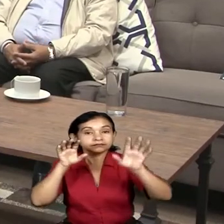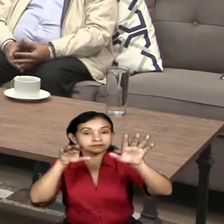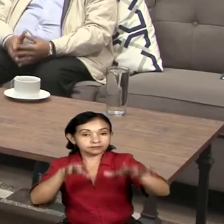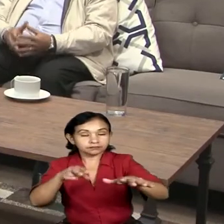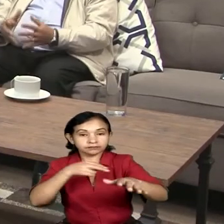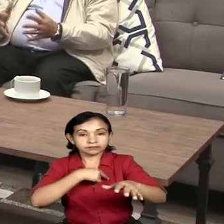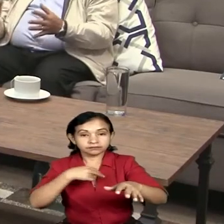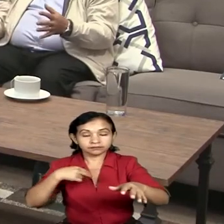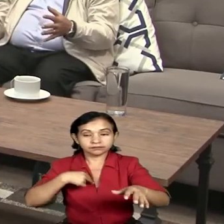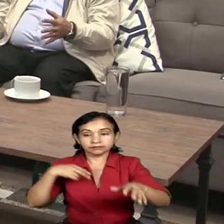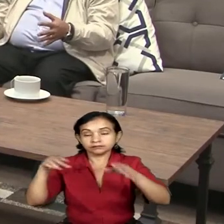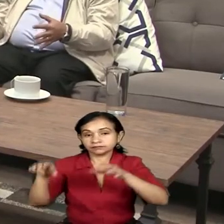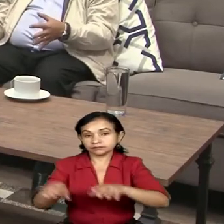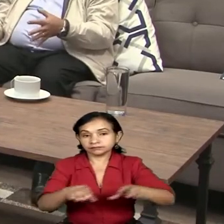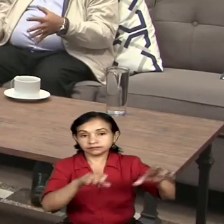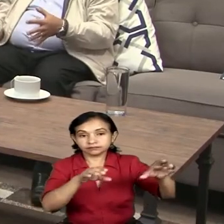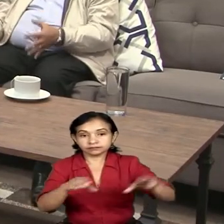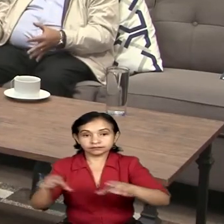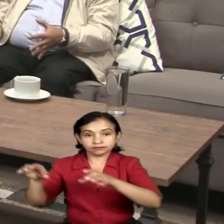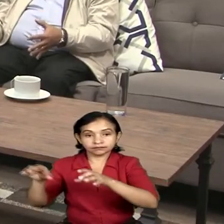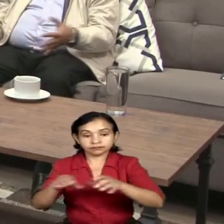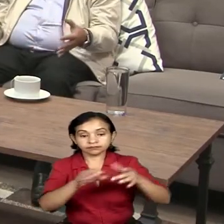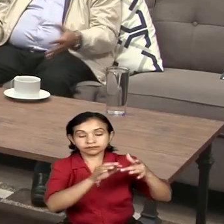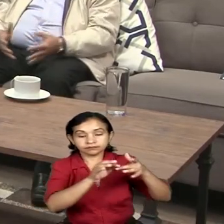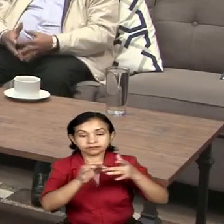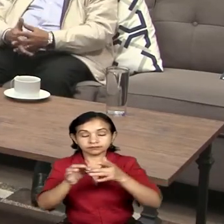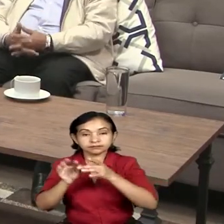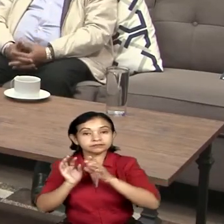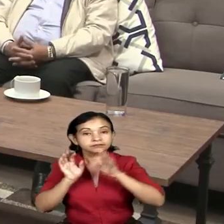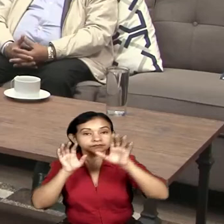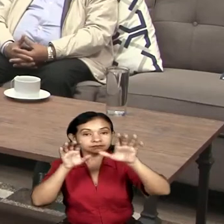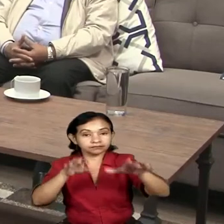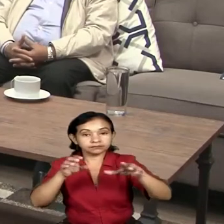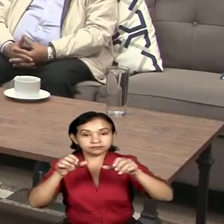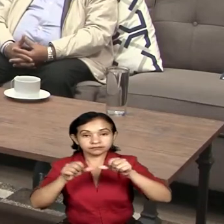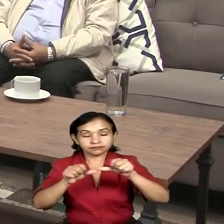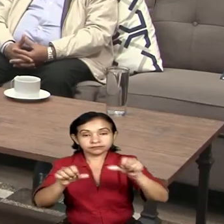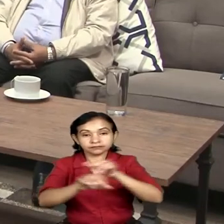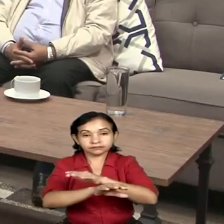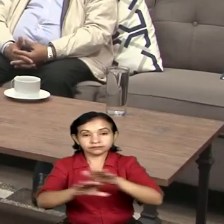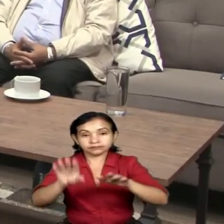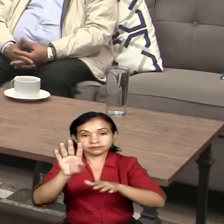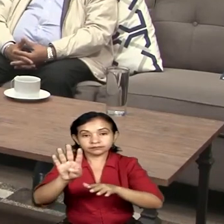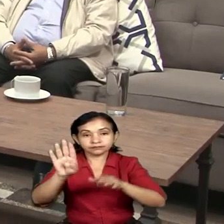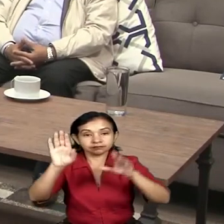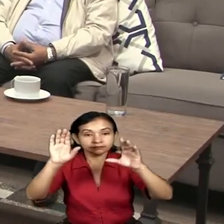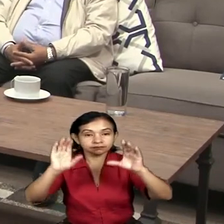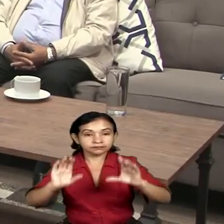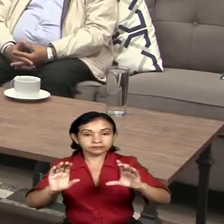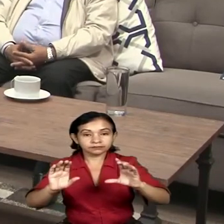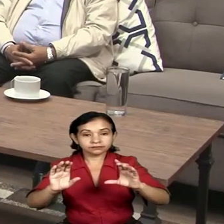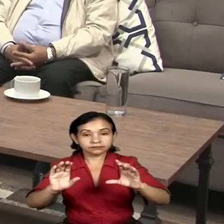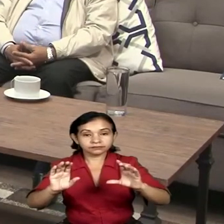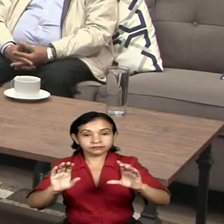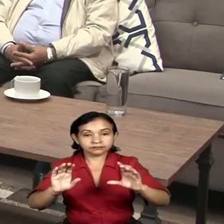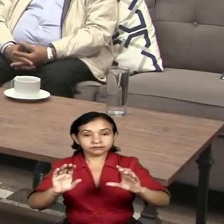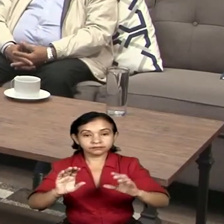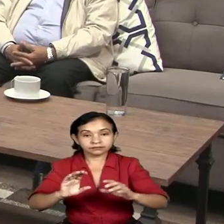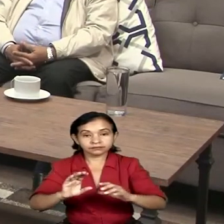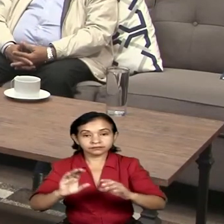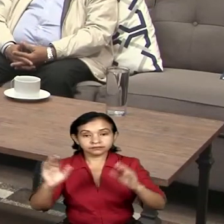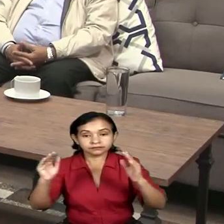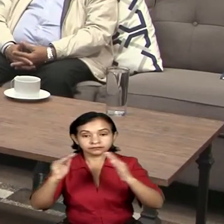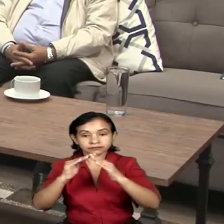haber toda una serie de actividades y va a concluir a las 4 de la tarde en la